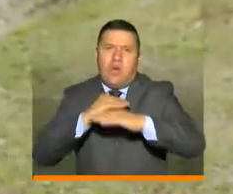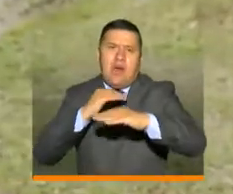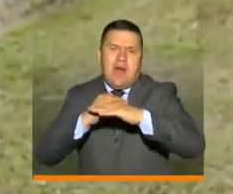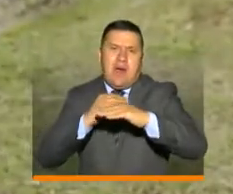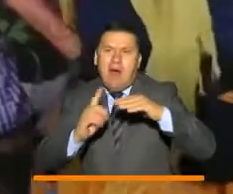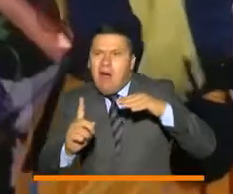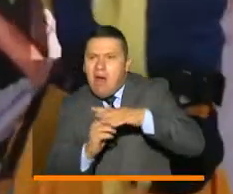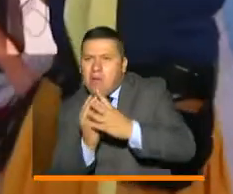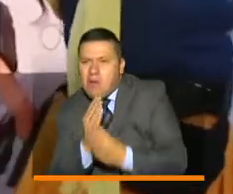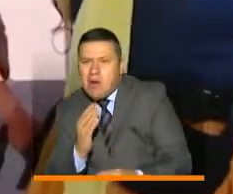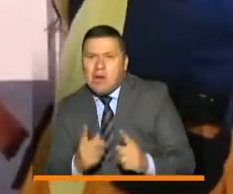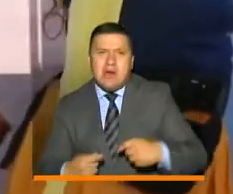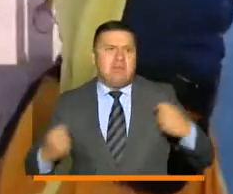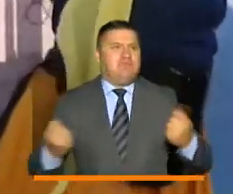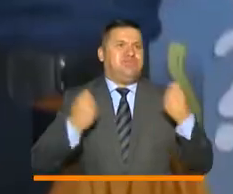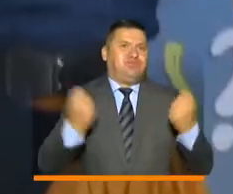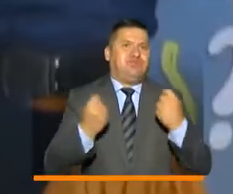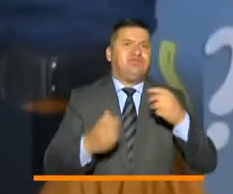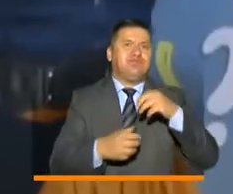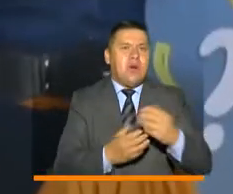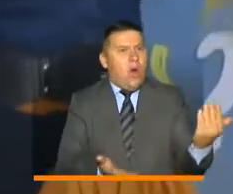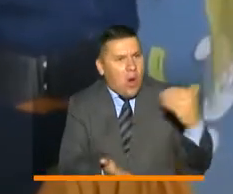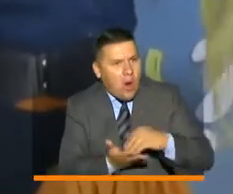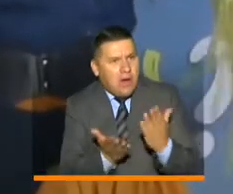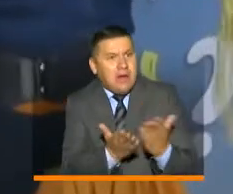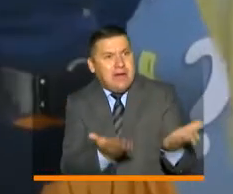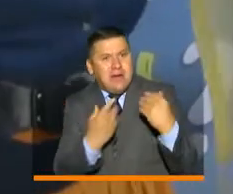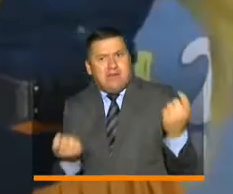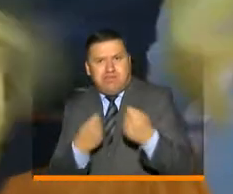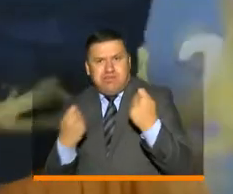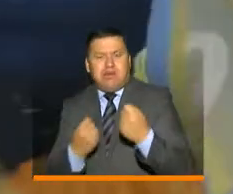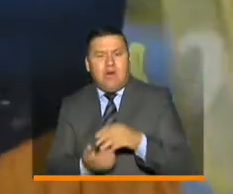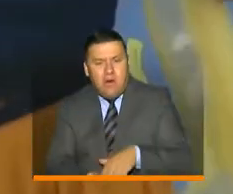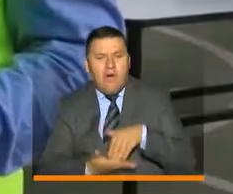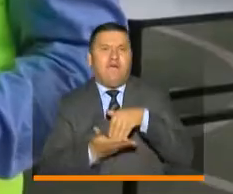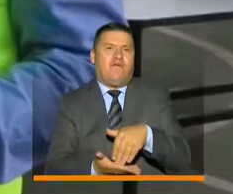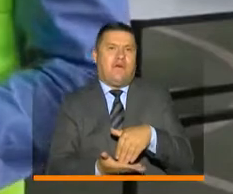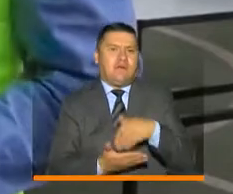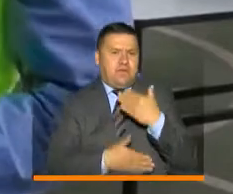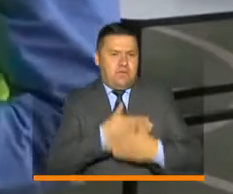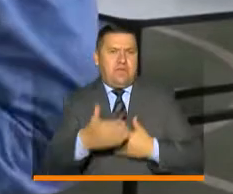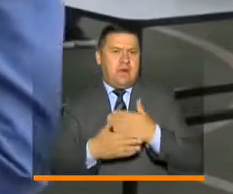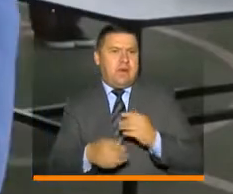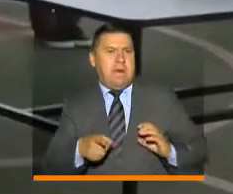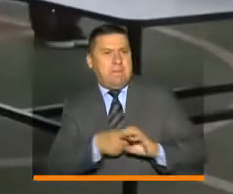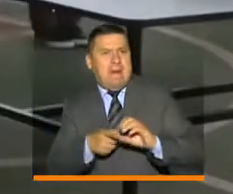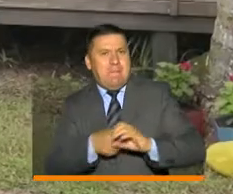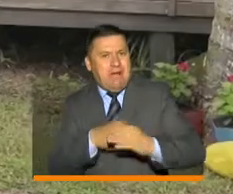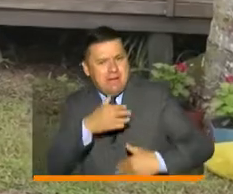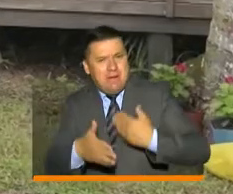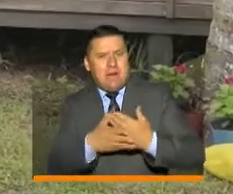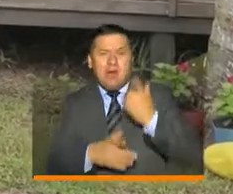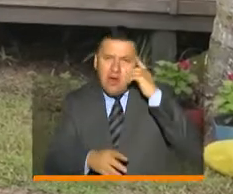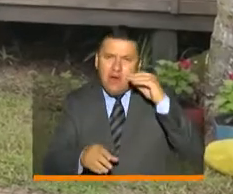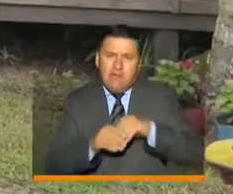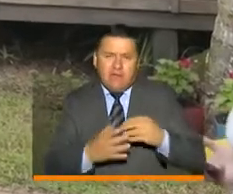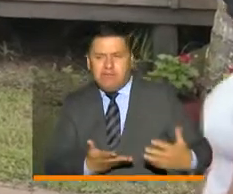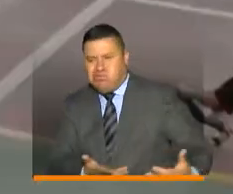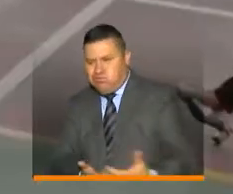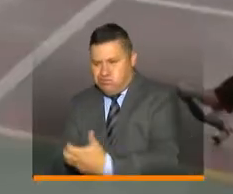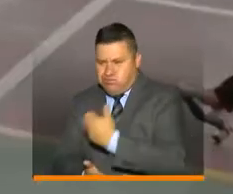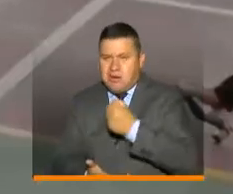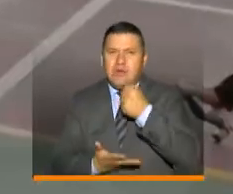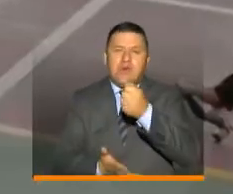niños en riesgo, las campañas que promueven el regreso de los estudiantes, el fortalecimiento de procesos de matrícula y la creación del Fondo Solidario para